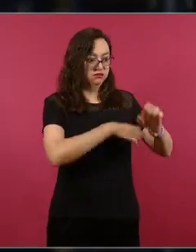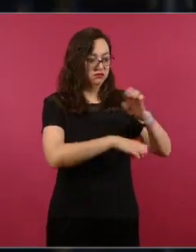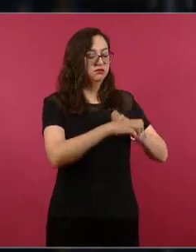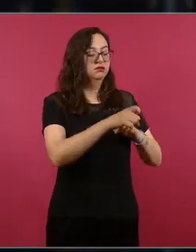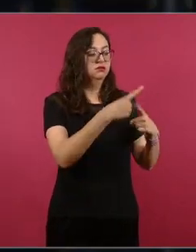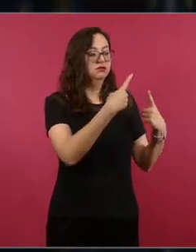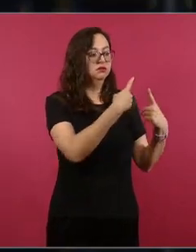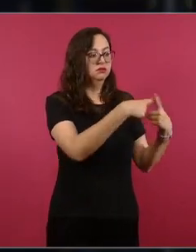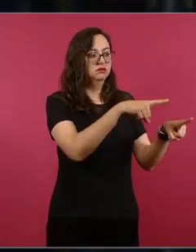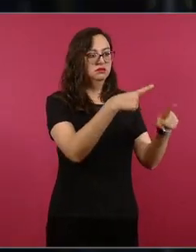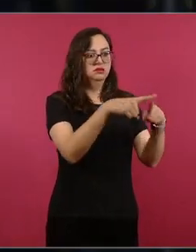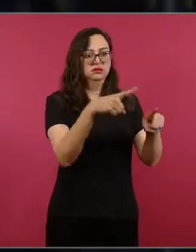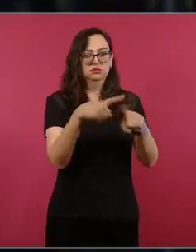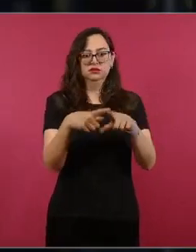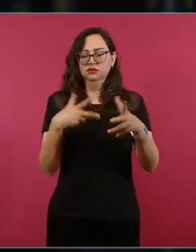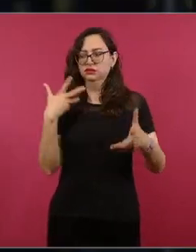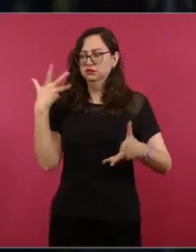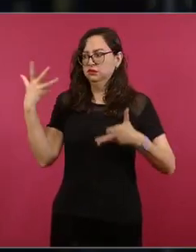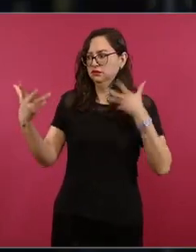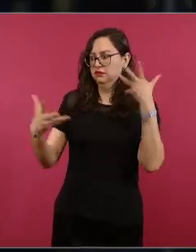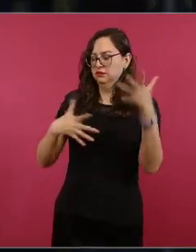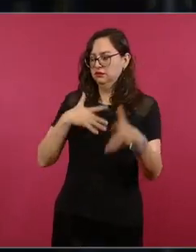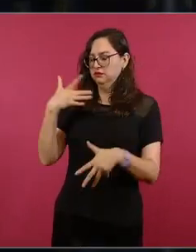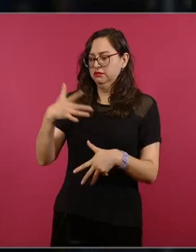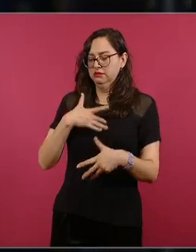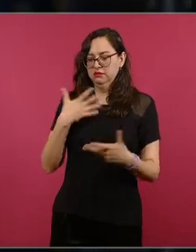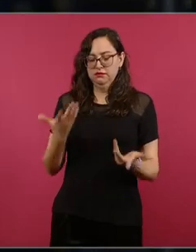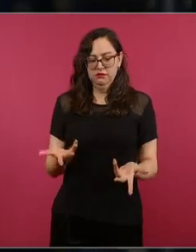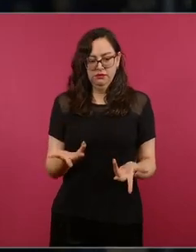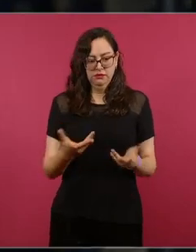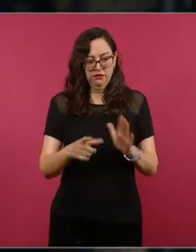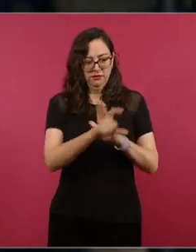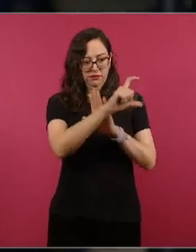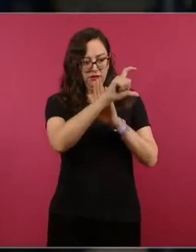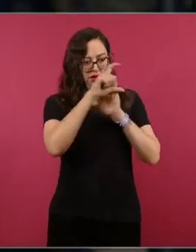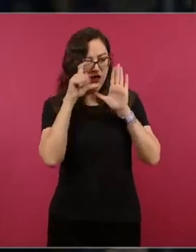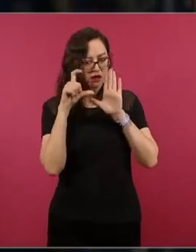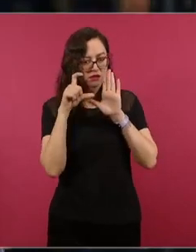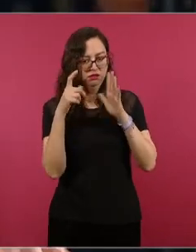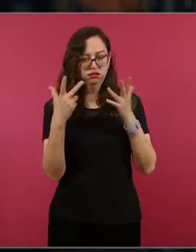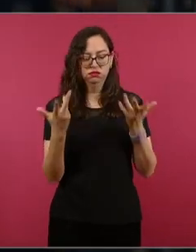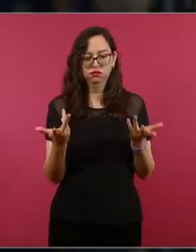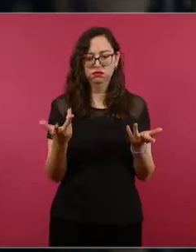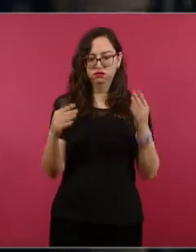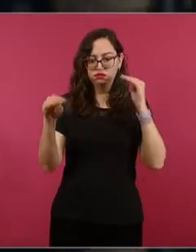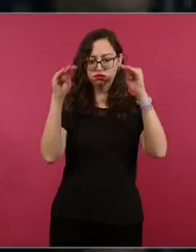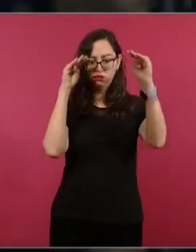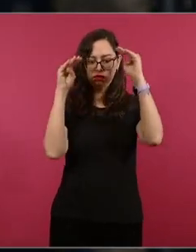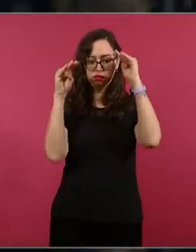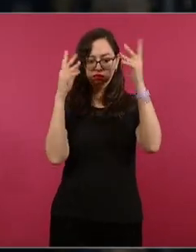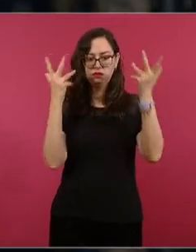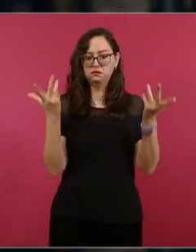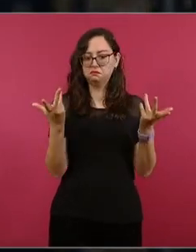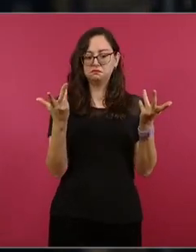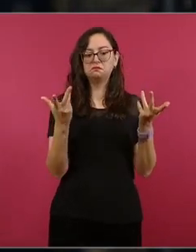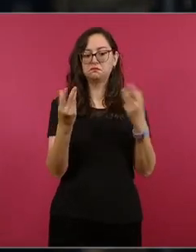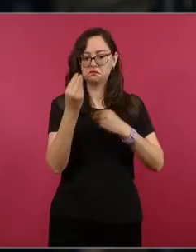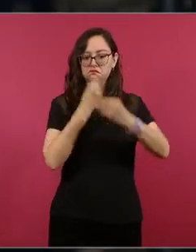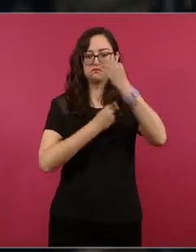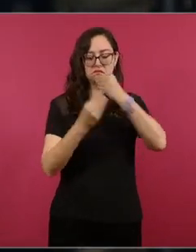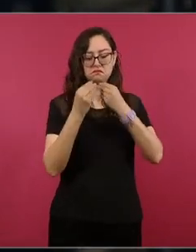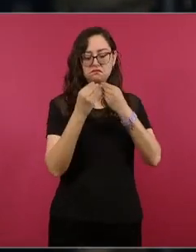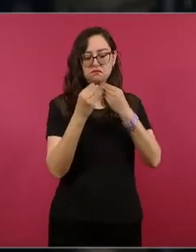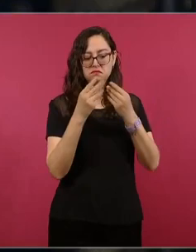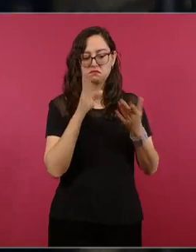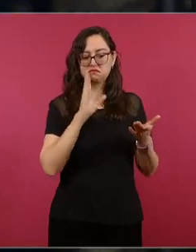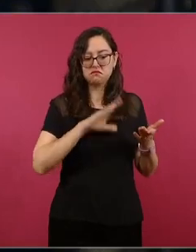productos no se vieran afectados en su venta, lo que hicieron fue modificar sus formulaciones. Ya hay evidencia de que